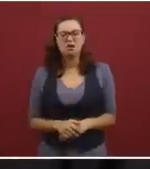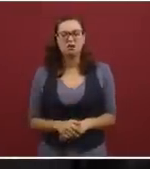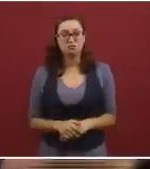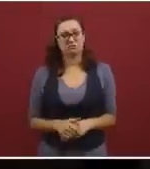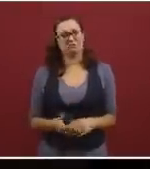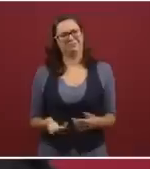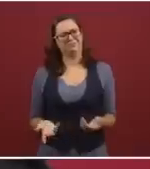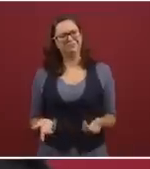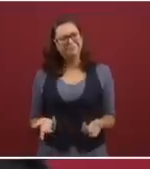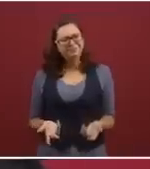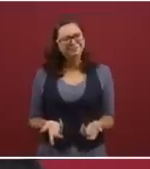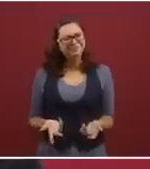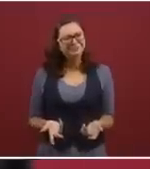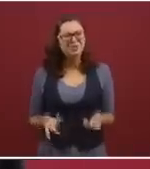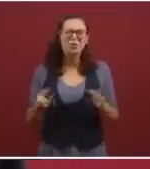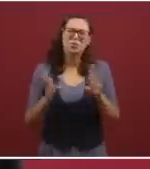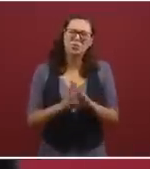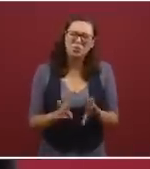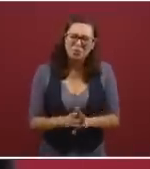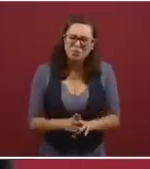¿De cuántas cosas